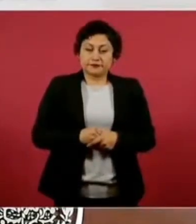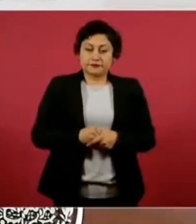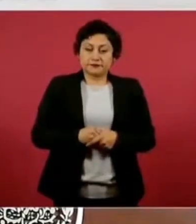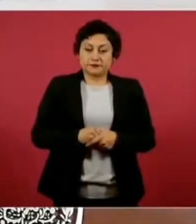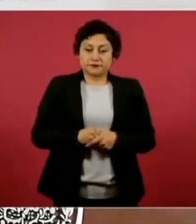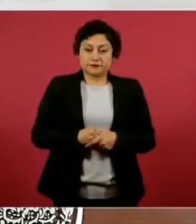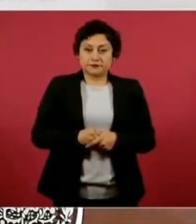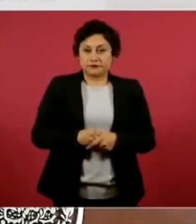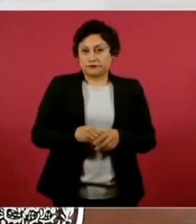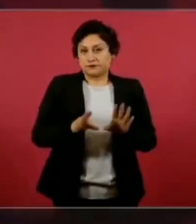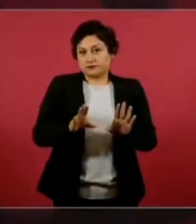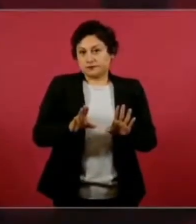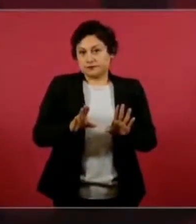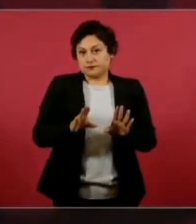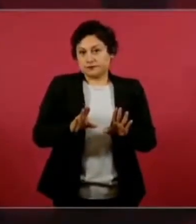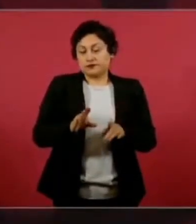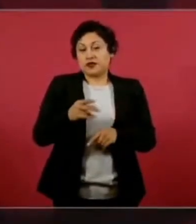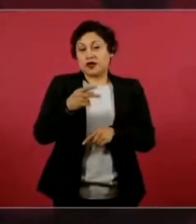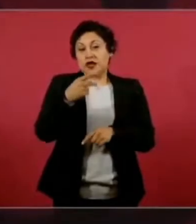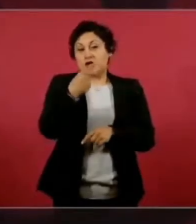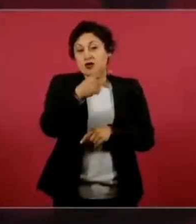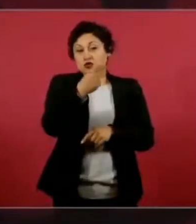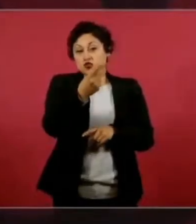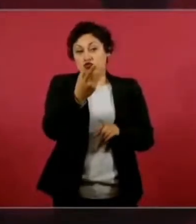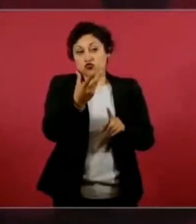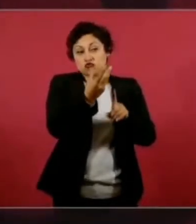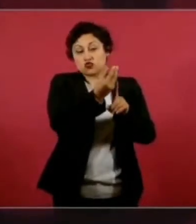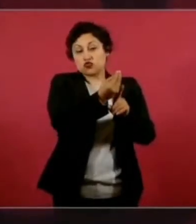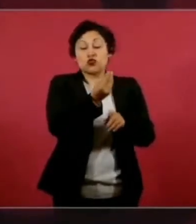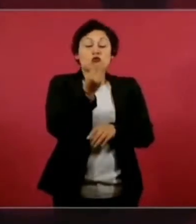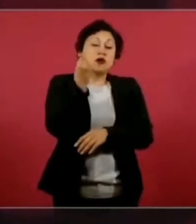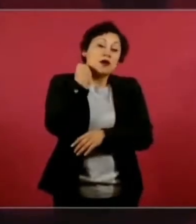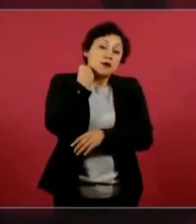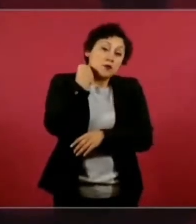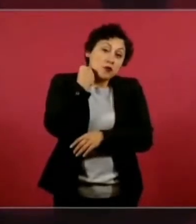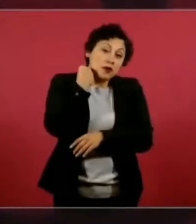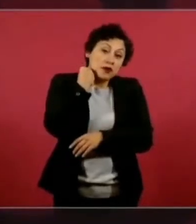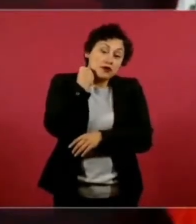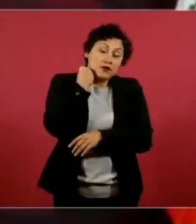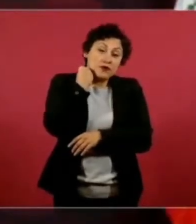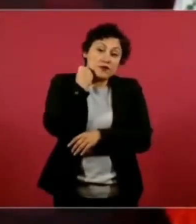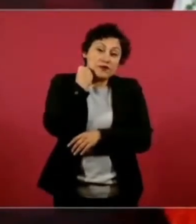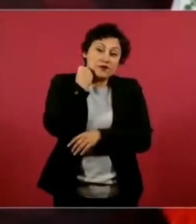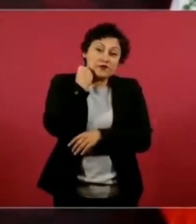los abogados constitucionalistas del régimen o